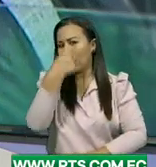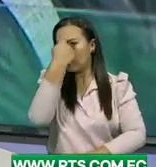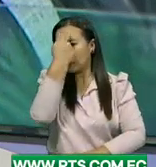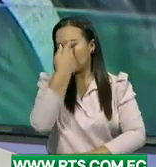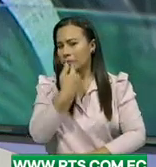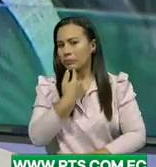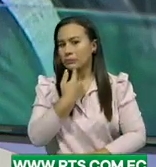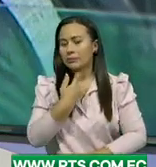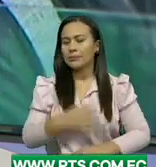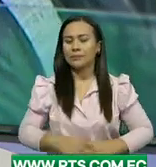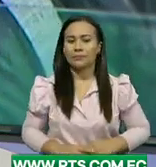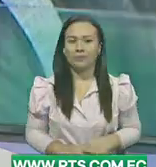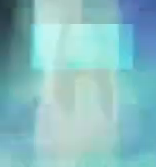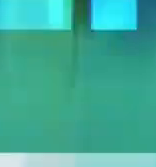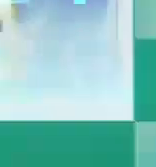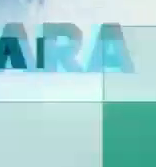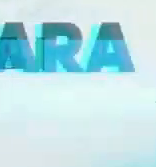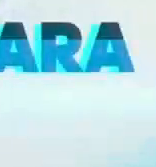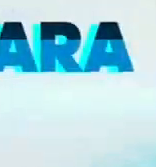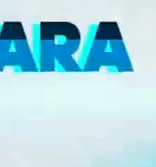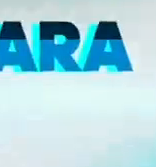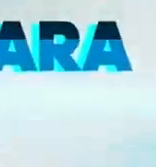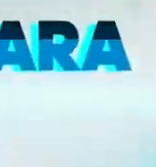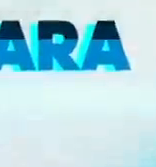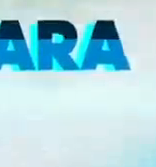del implicado.